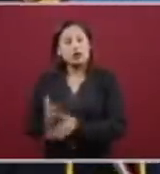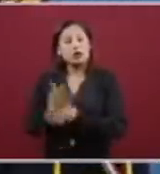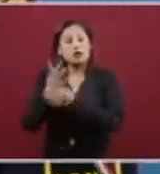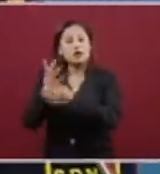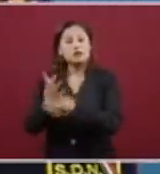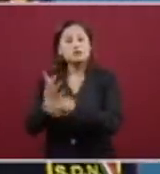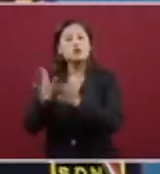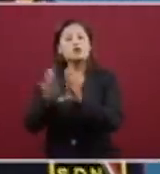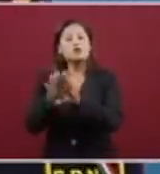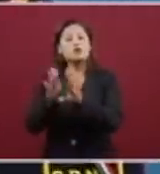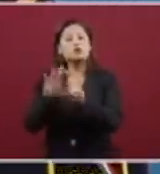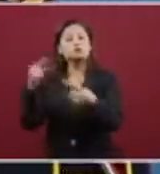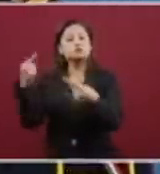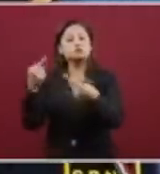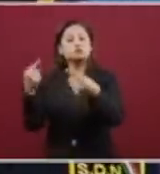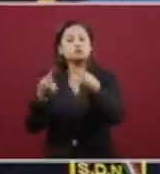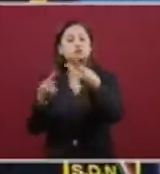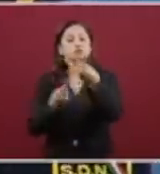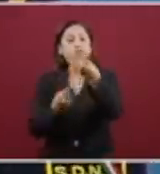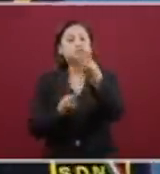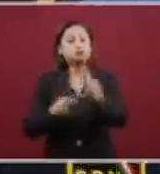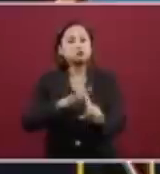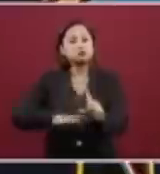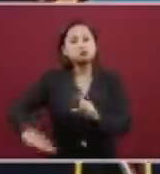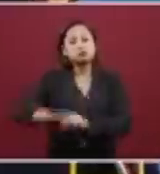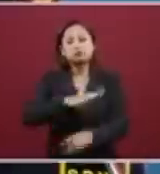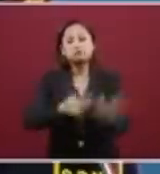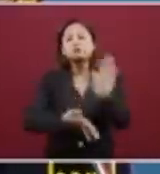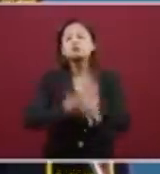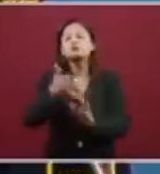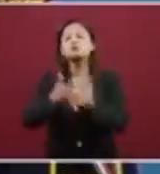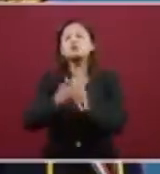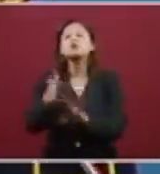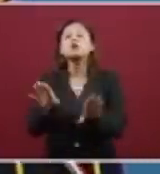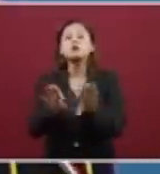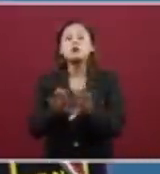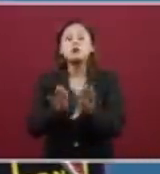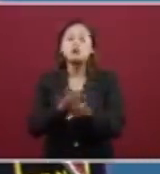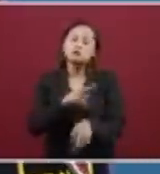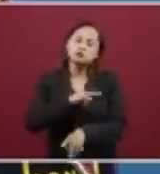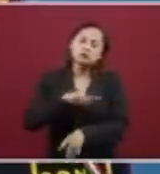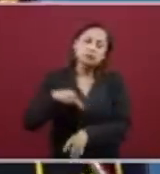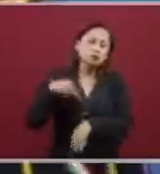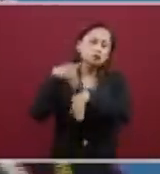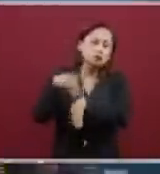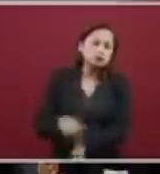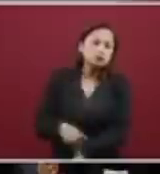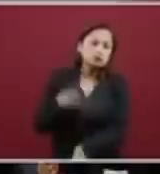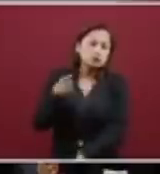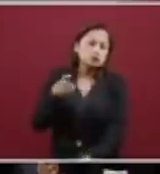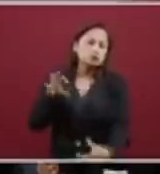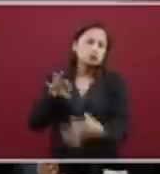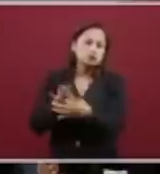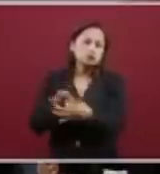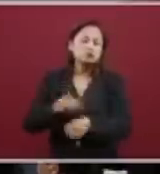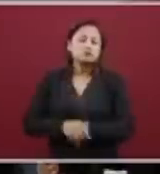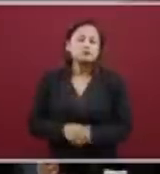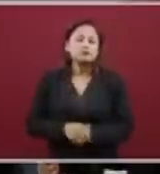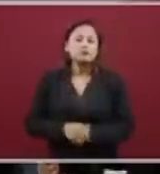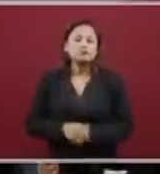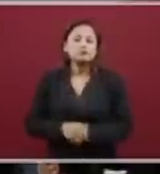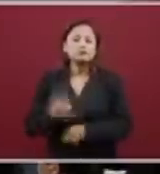de diseño que deben de gobernar esta obra y en las cuales basaremos nuestro diseño y nuestra construcción será un aeropuerto